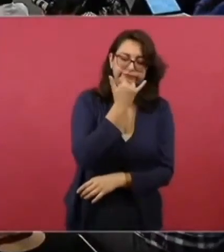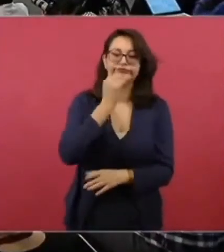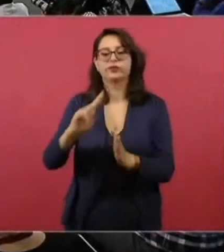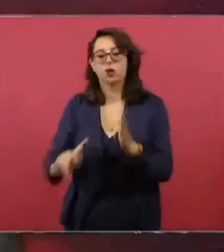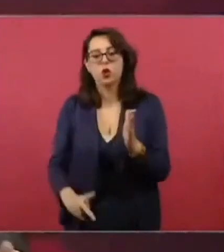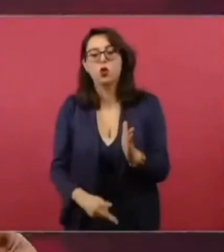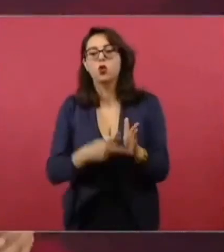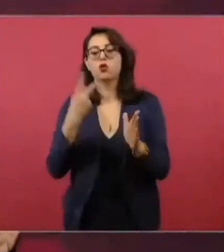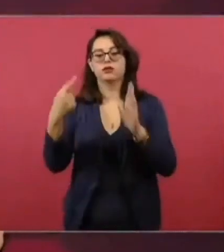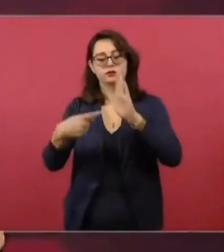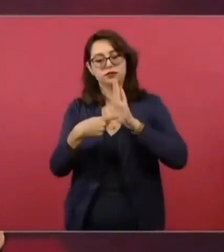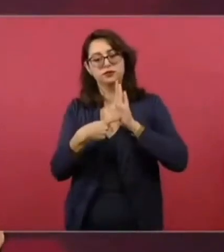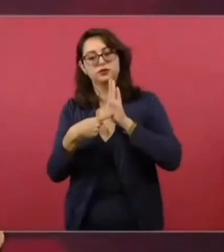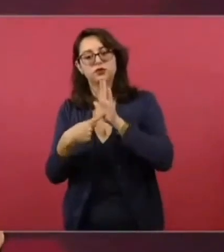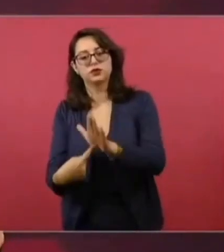Porque les voy a